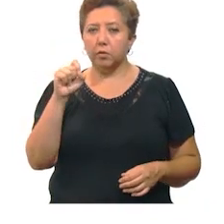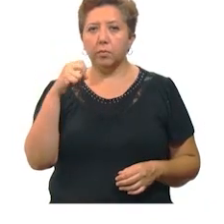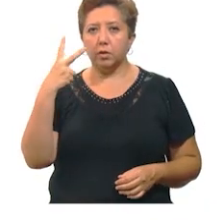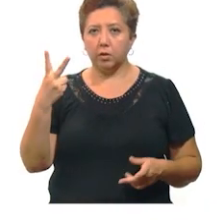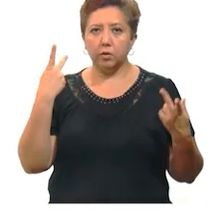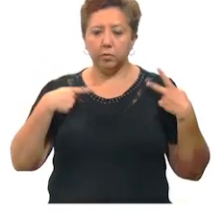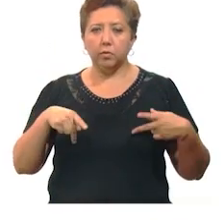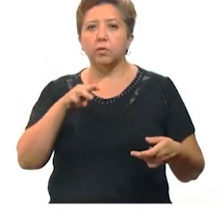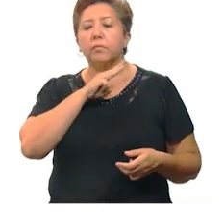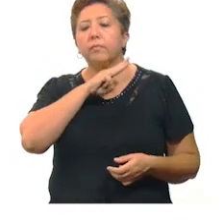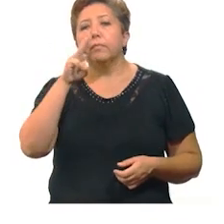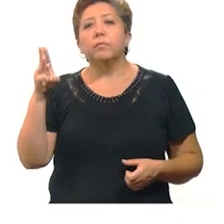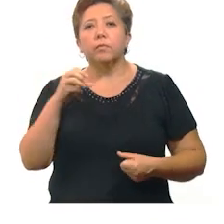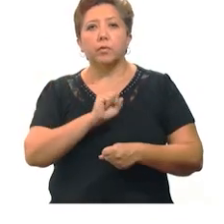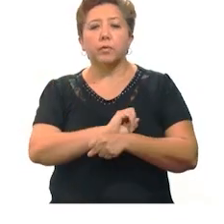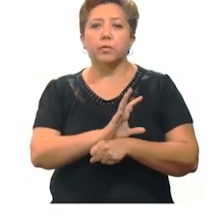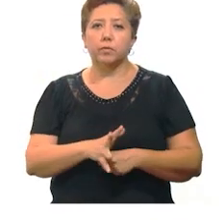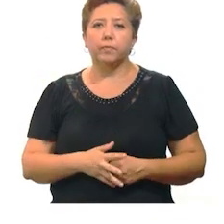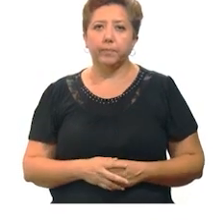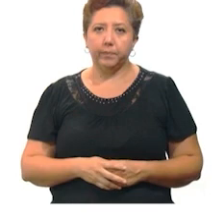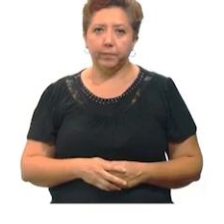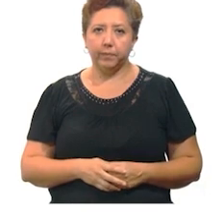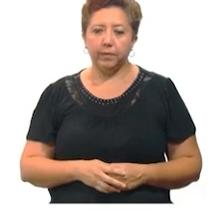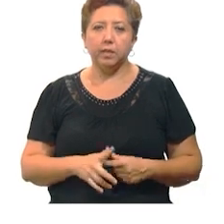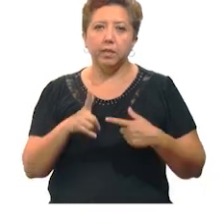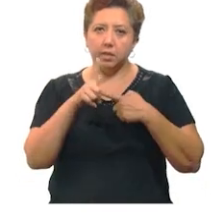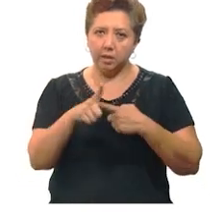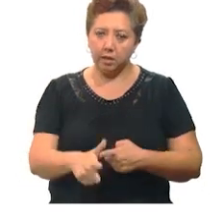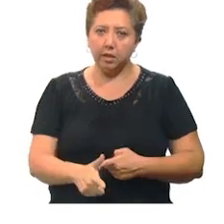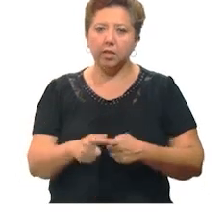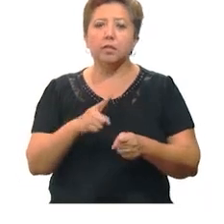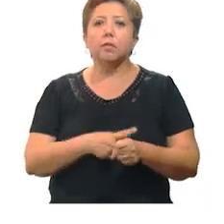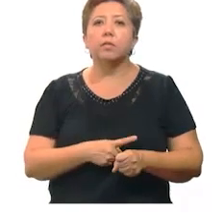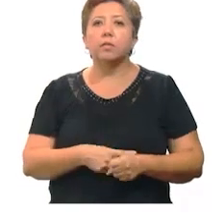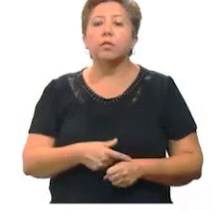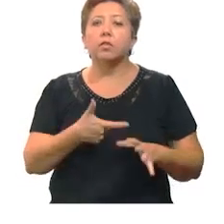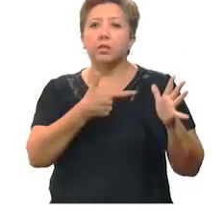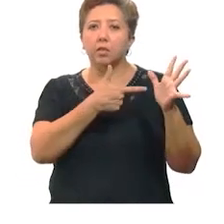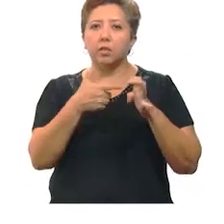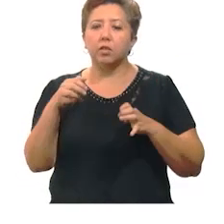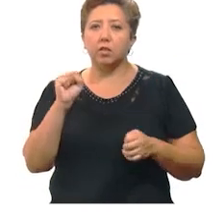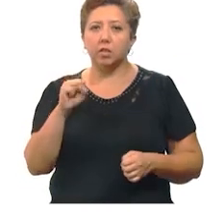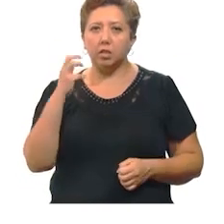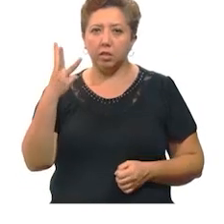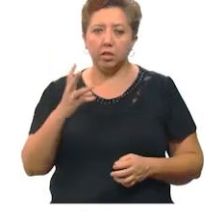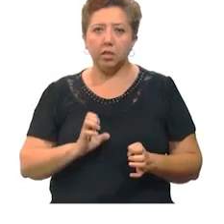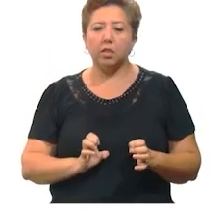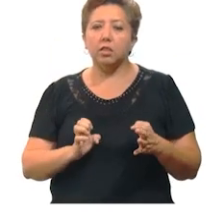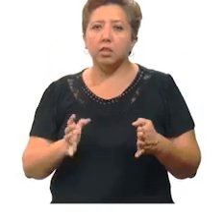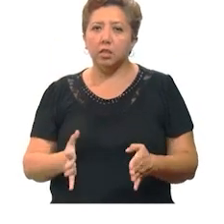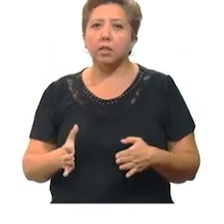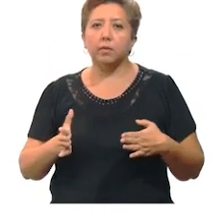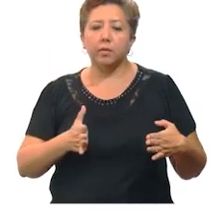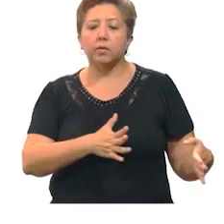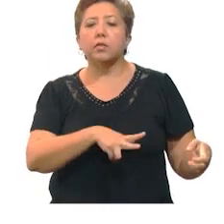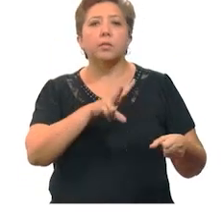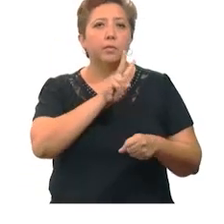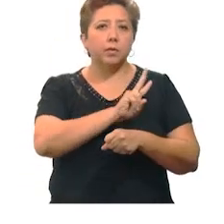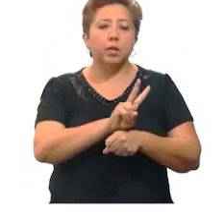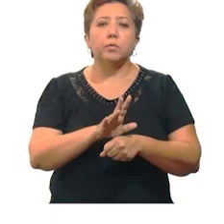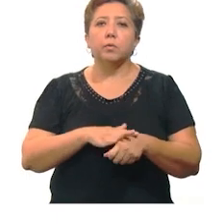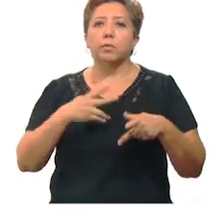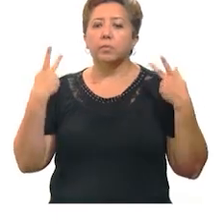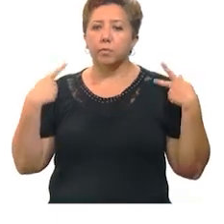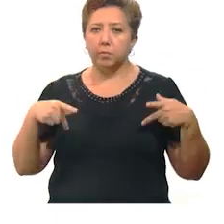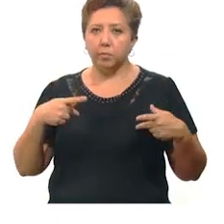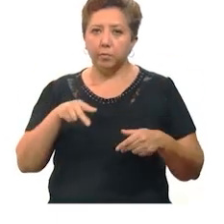las personas fallecidas a causa del coronavirus. De los casos activos, 763 están estables, aislados,